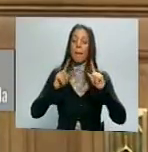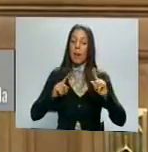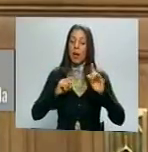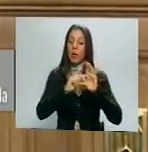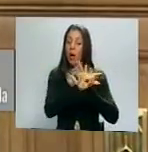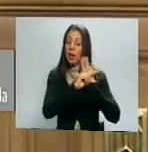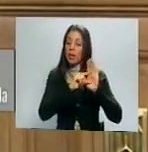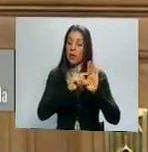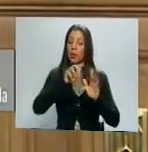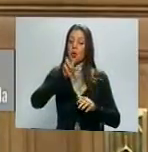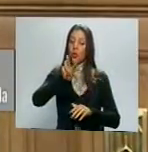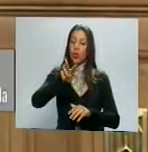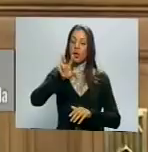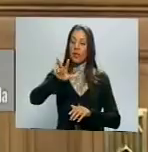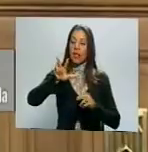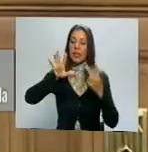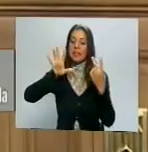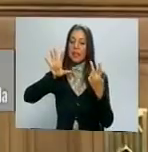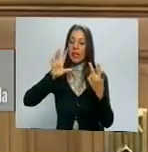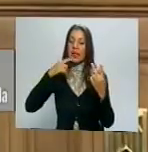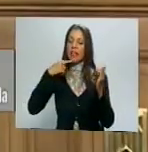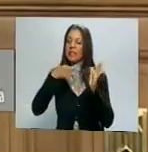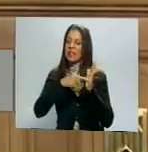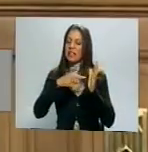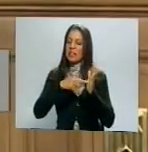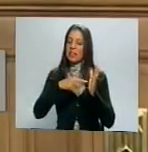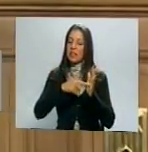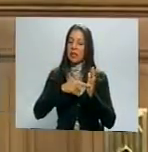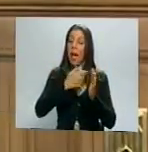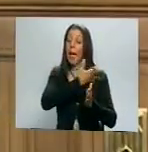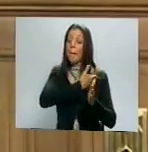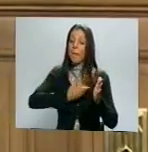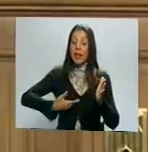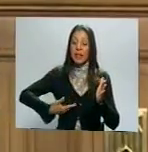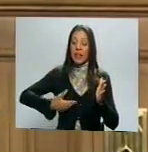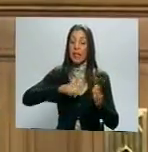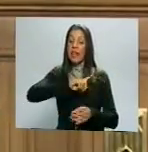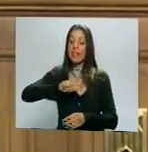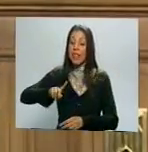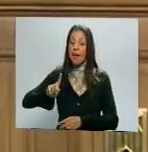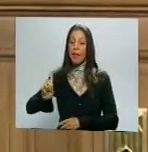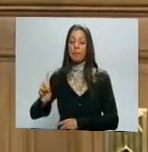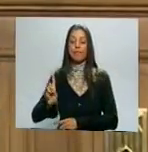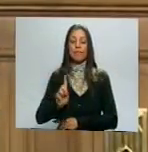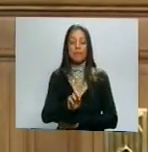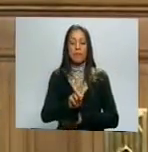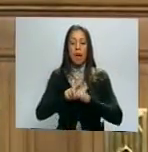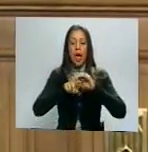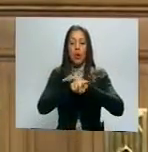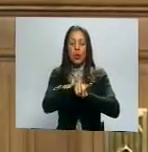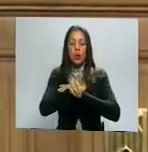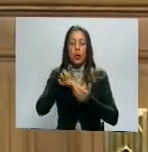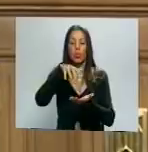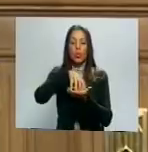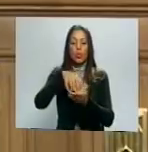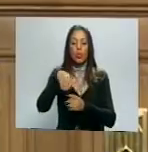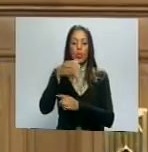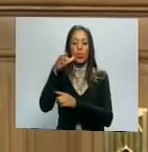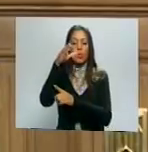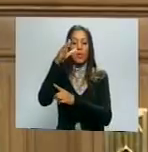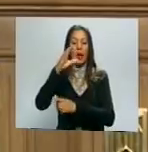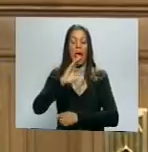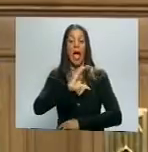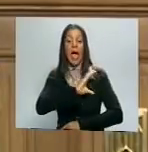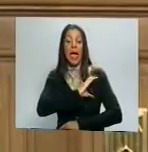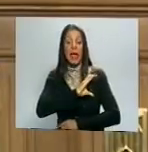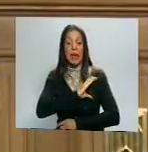237, que da ese mandato expreso de que debe dirigirse a la nación en el mes de enero, en los primeros